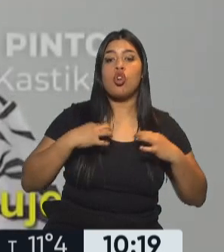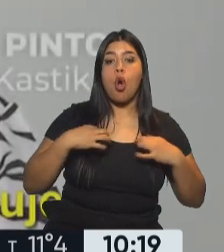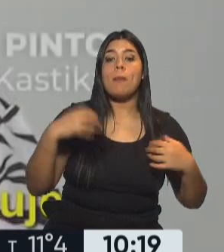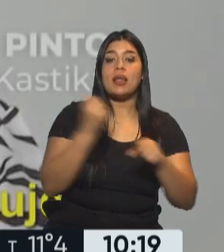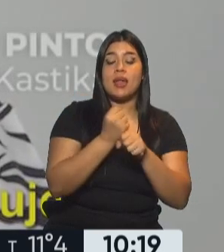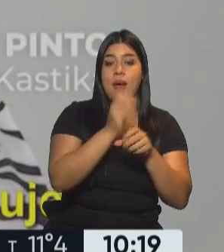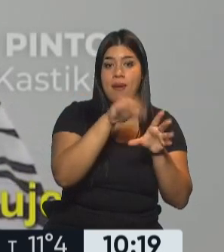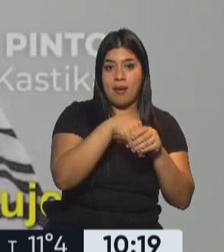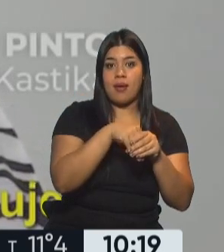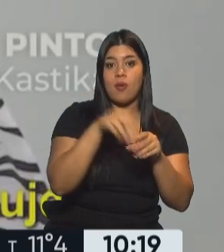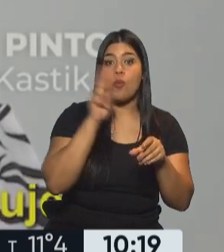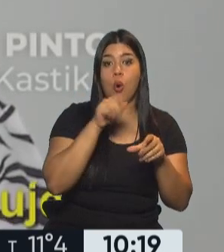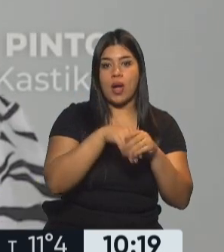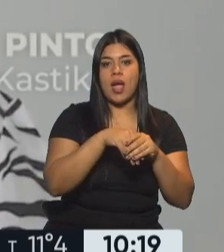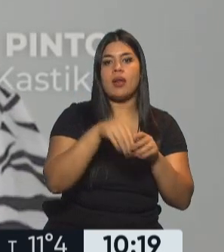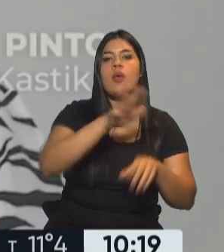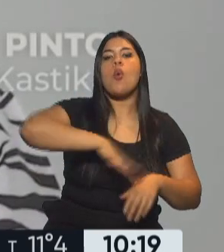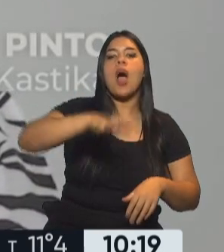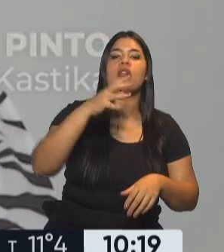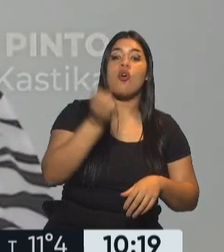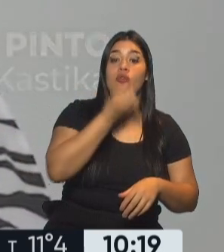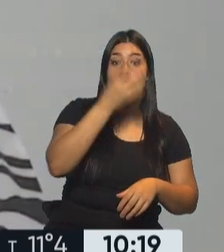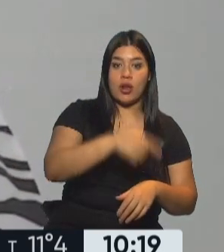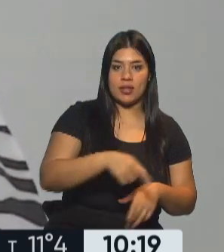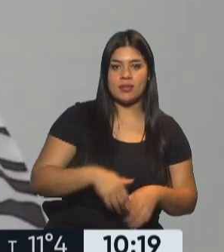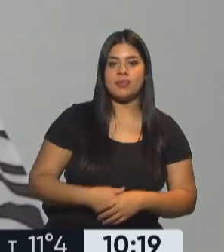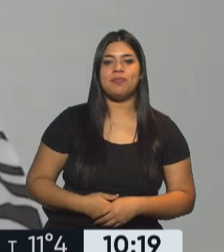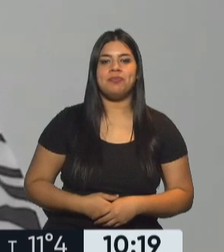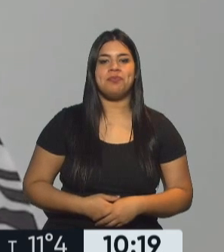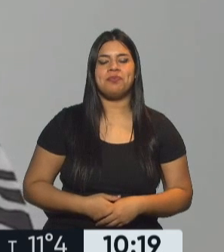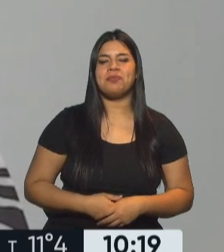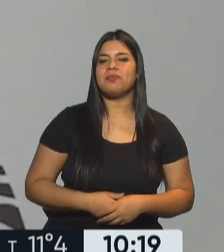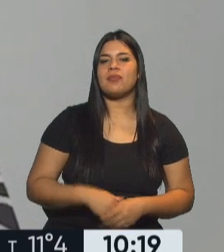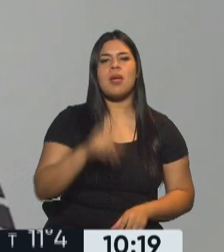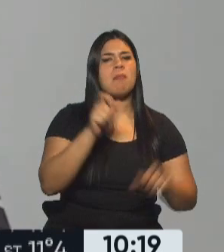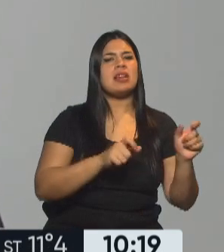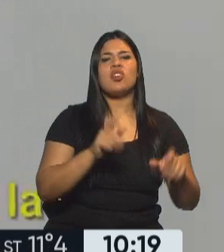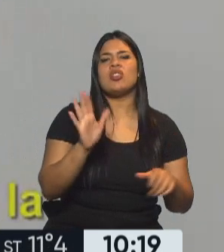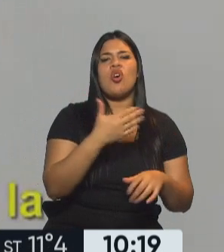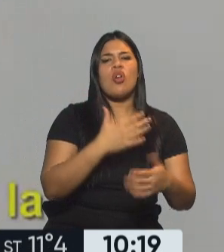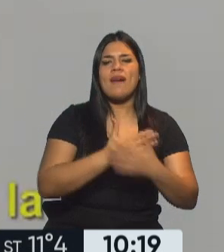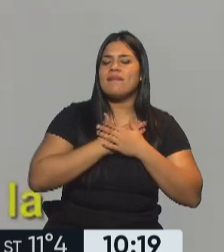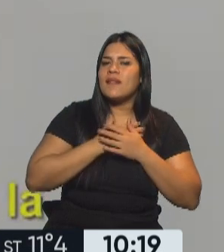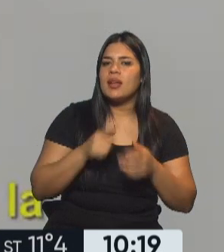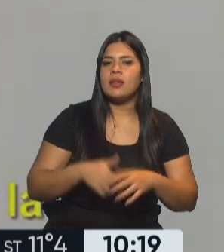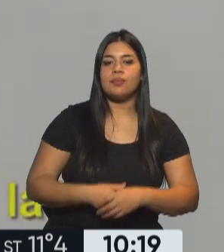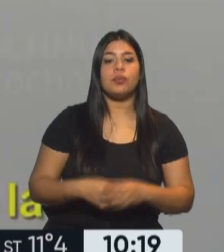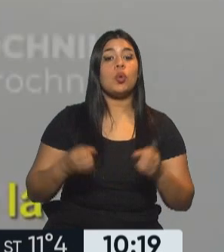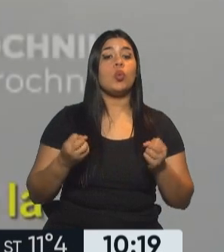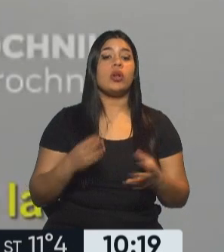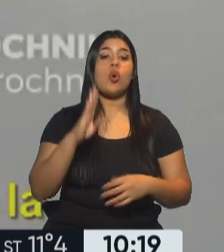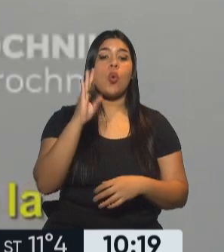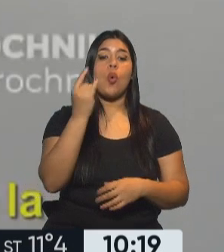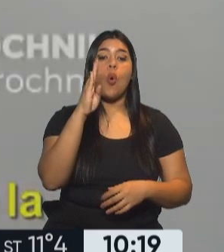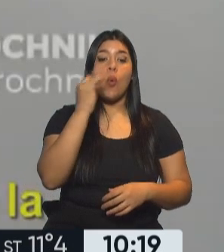de mujer, en Flores, y se hacía querer mucho por la gente. Bueno, Bubi tenía